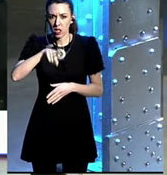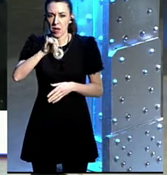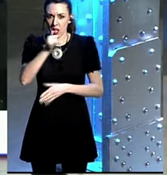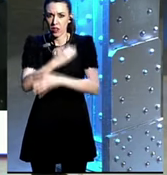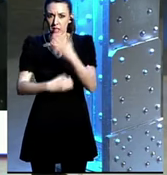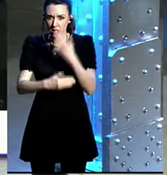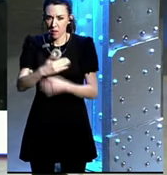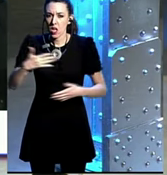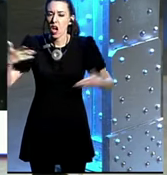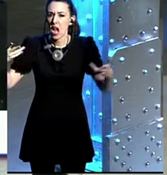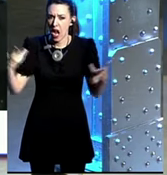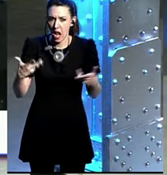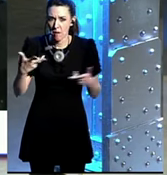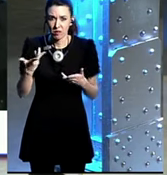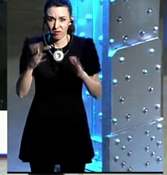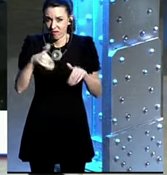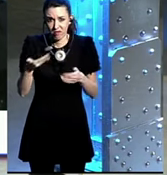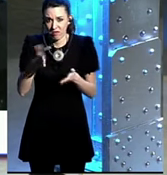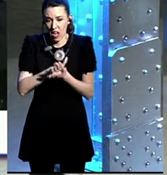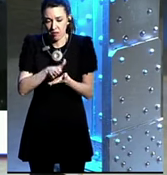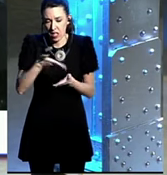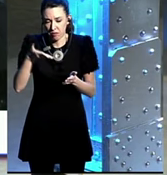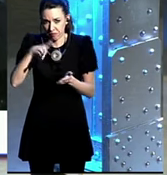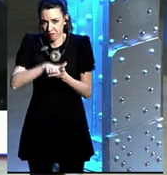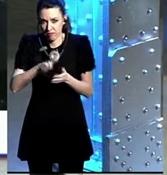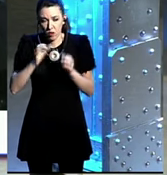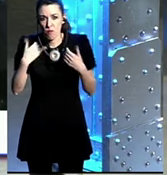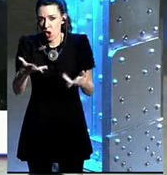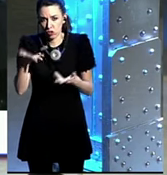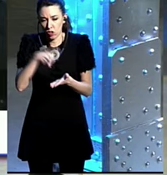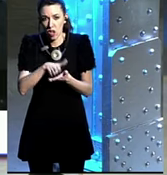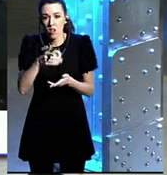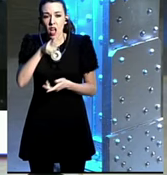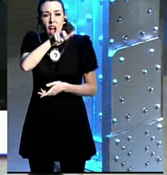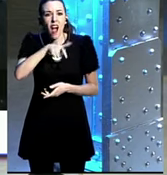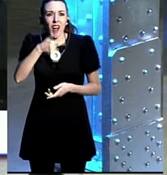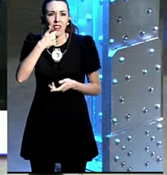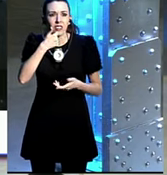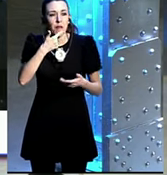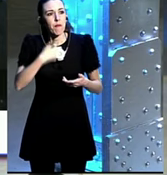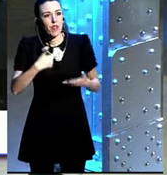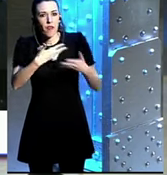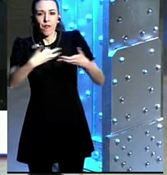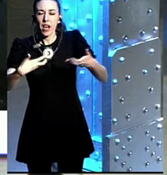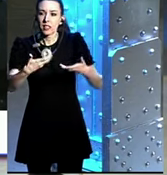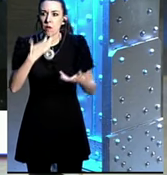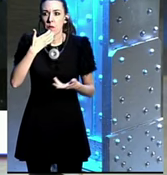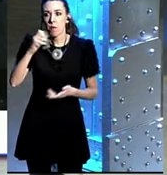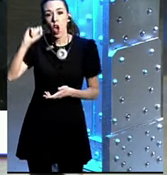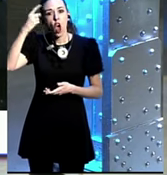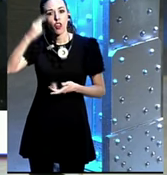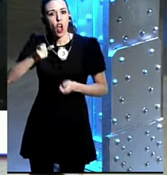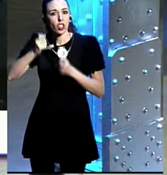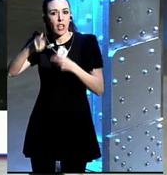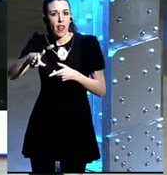con discapacidades muy graves y que no sobrevivieron durante mucho tiempo, dijo, hay gente que nos da dichos constantemente como Dios no te da